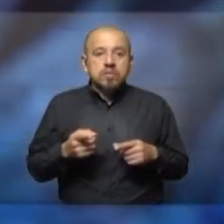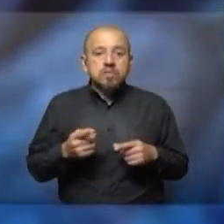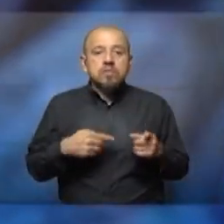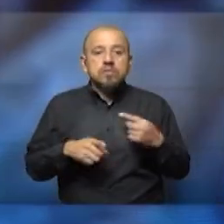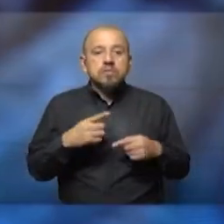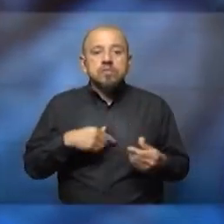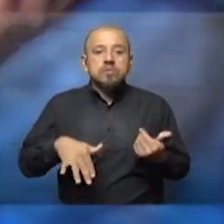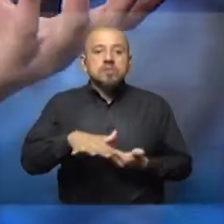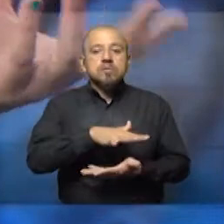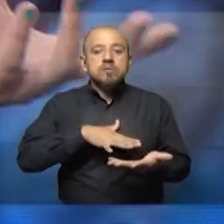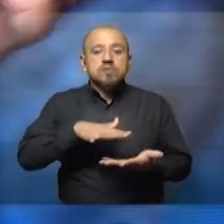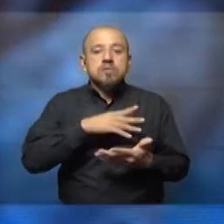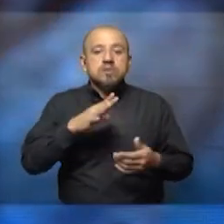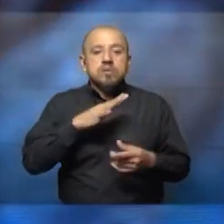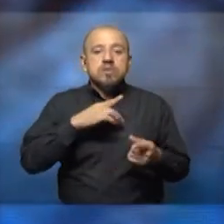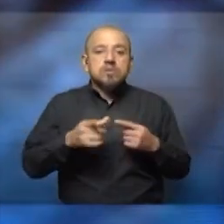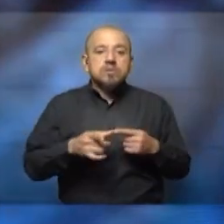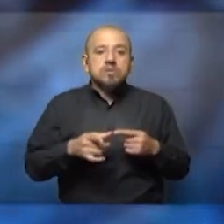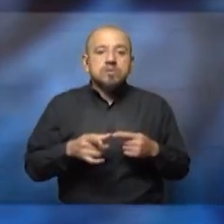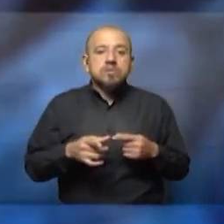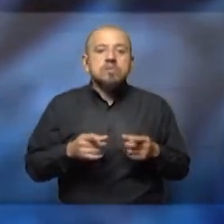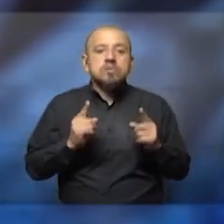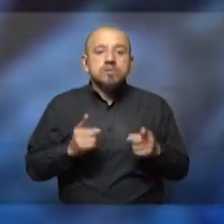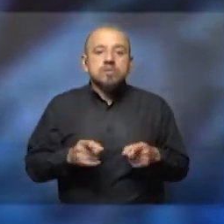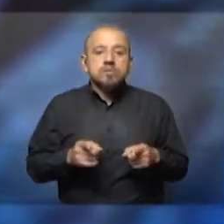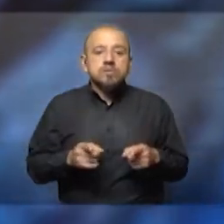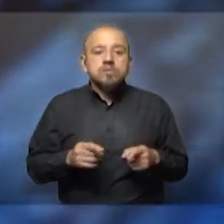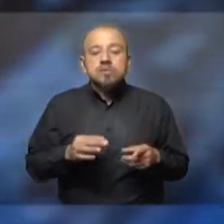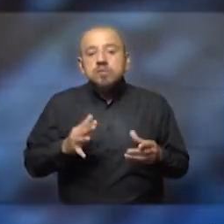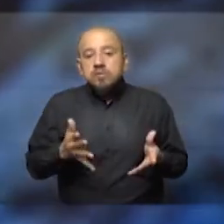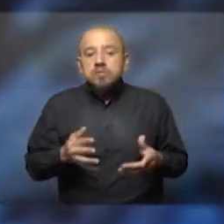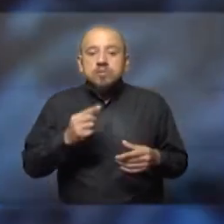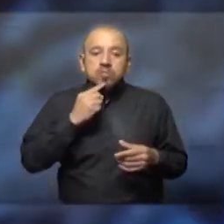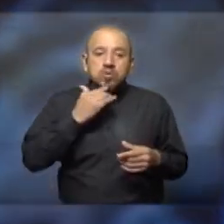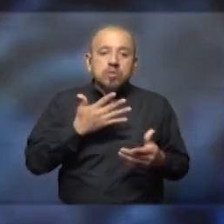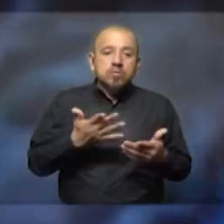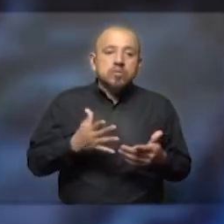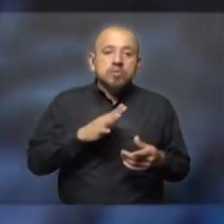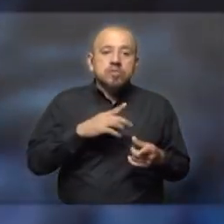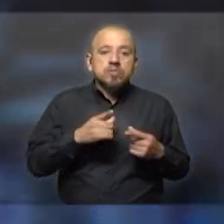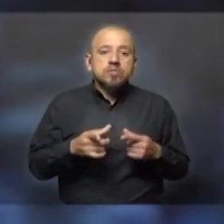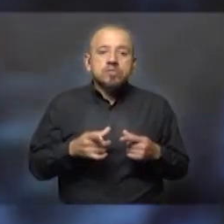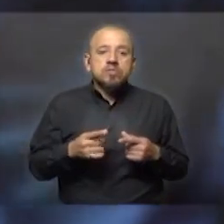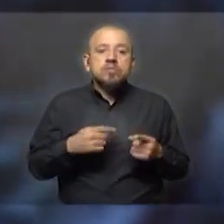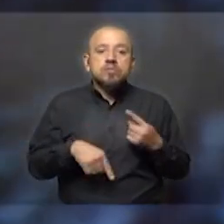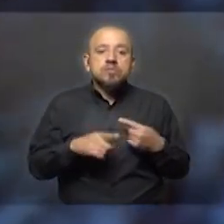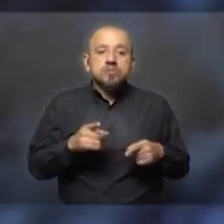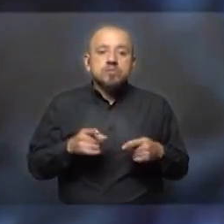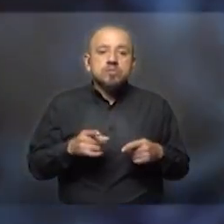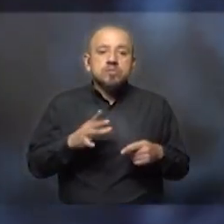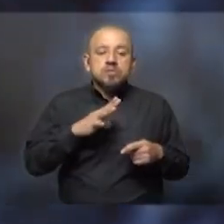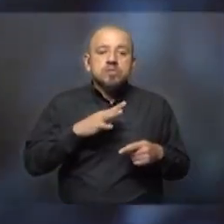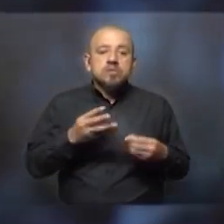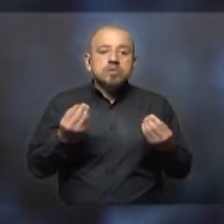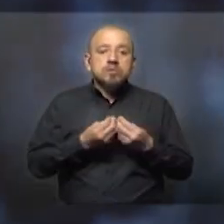barriales territoriales que ya existían Lo que pasa que de repente se resurge no se recrean no Entonces me parece que hay un montón